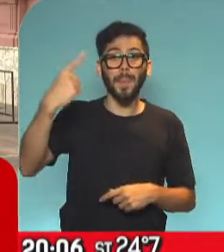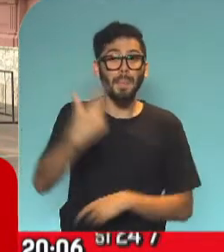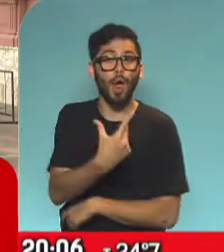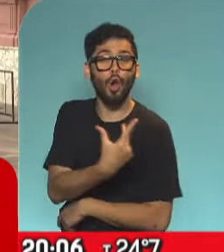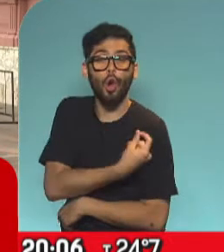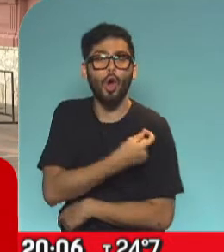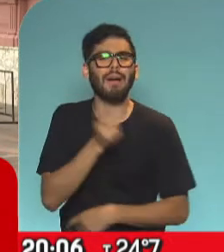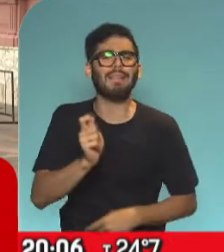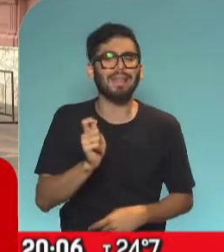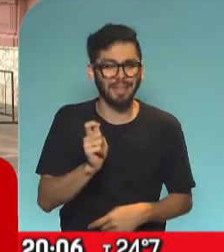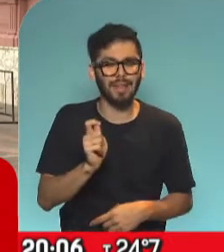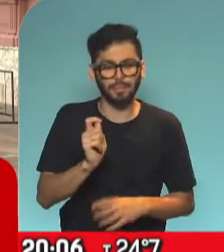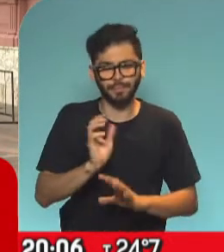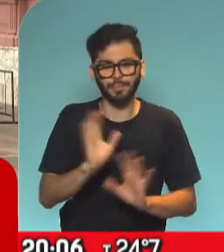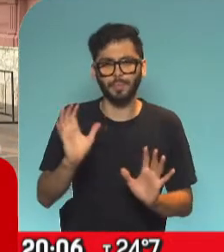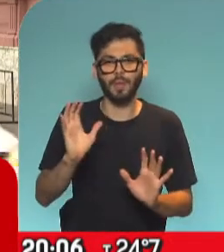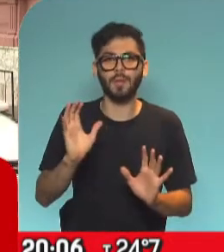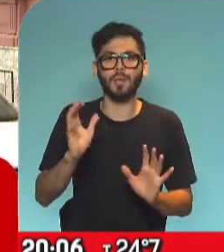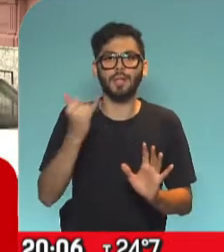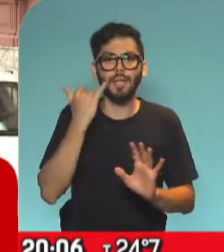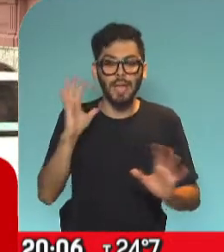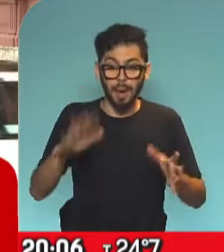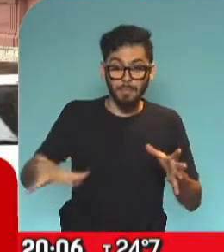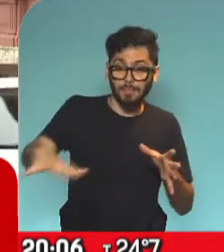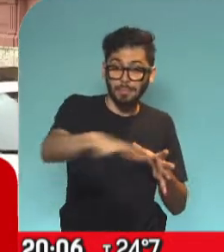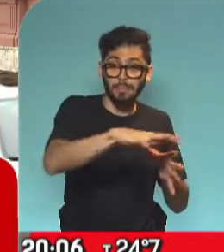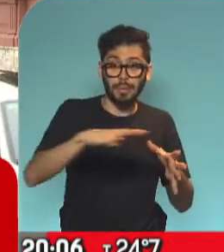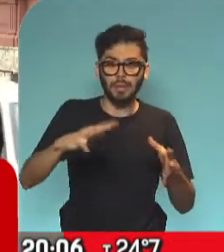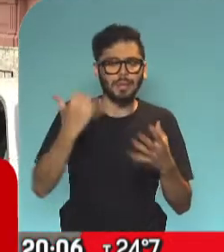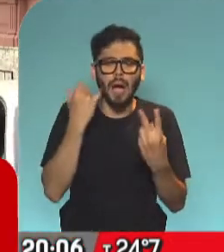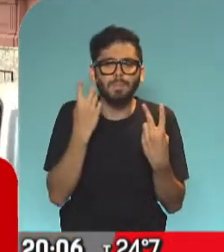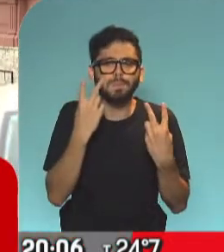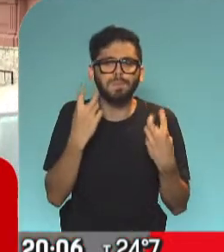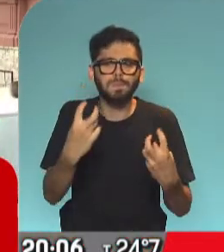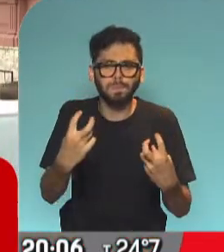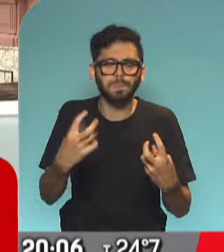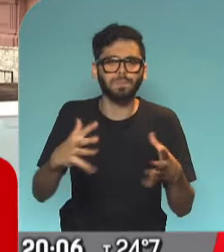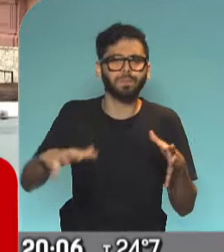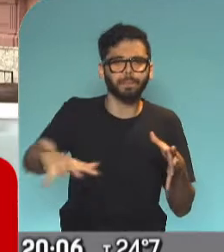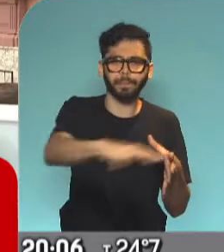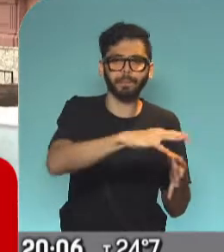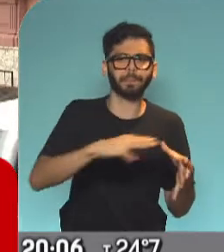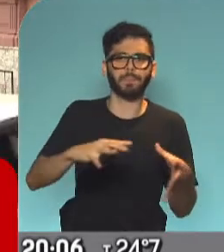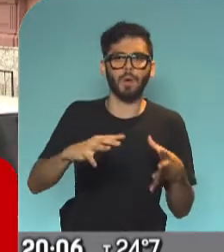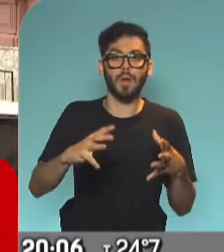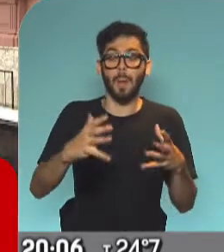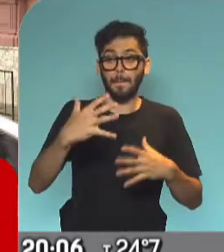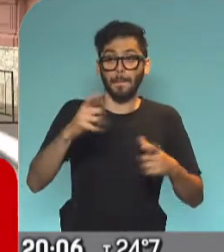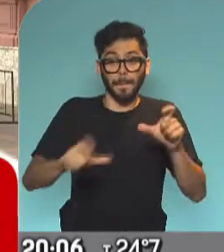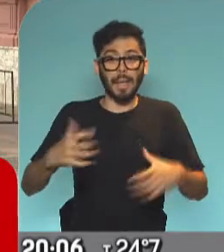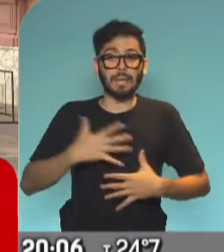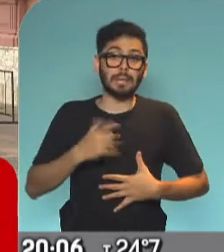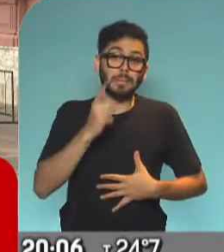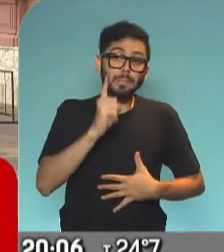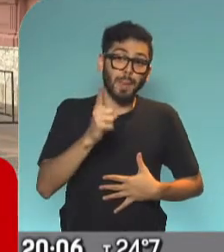Ya te diría que está hecho básicamente lo que es el estudio poblacional, de ver cuántas vacunas va a requerir la población más de riesgo, que va a ser,